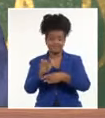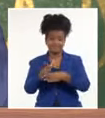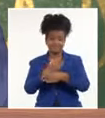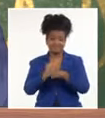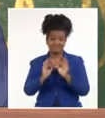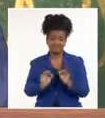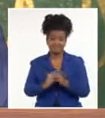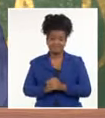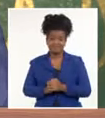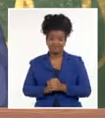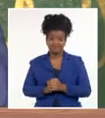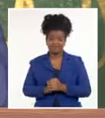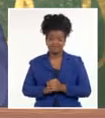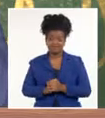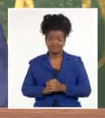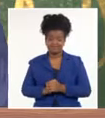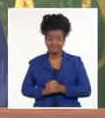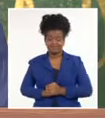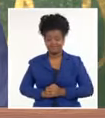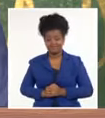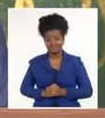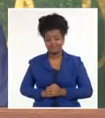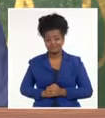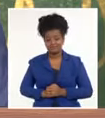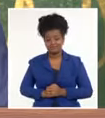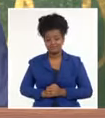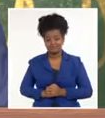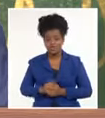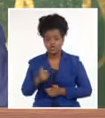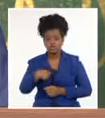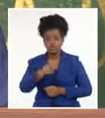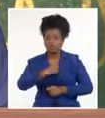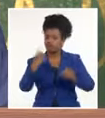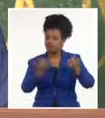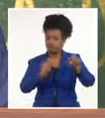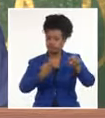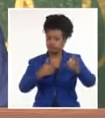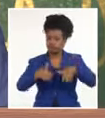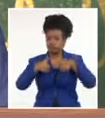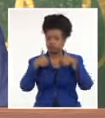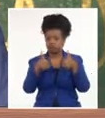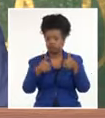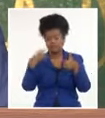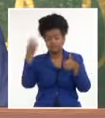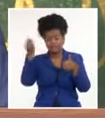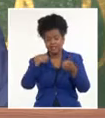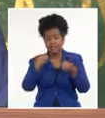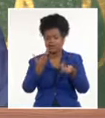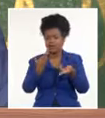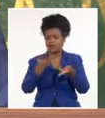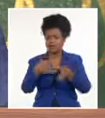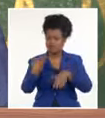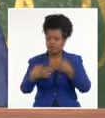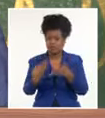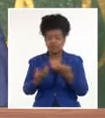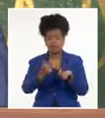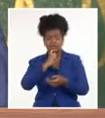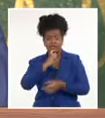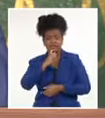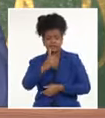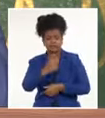OEA y lo que representa el ALBA. Y estamos a la vanguardia de esa lucha, de esa defensa, pese a estas enormes dificultades, como